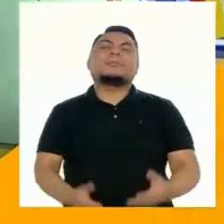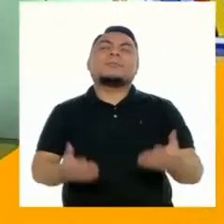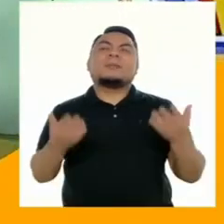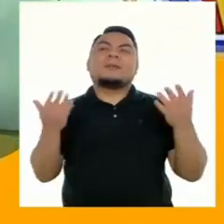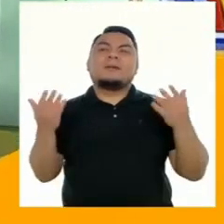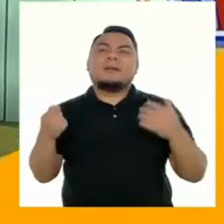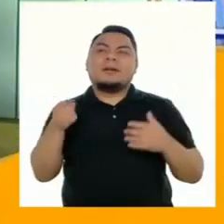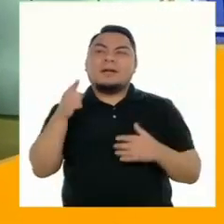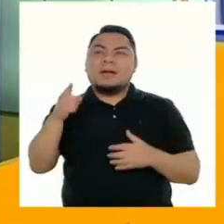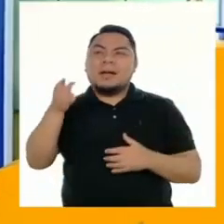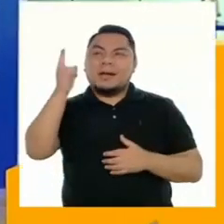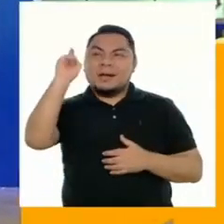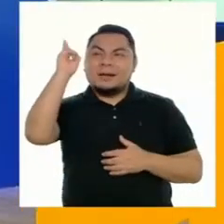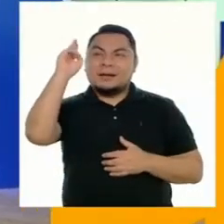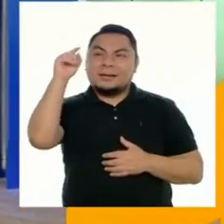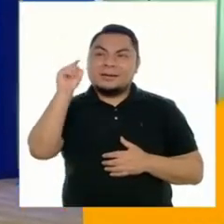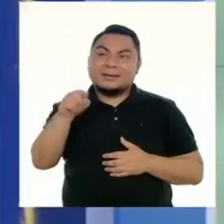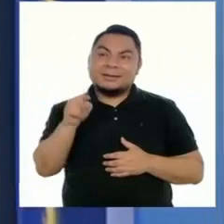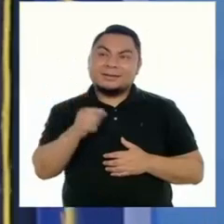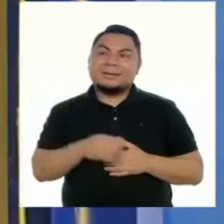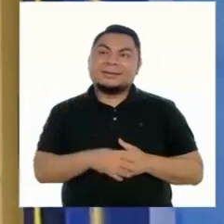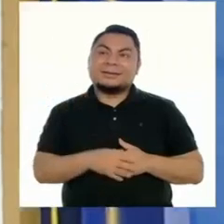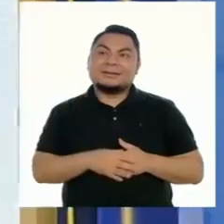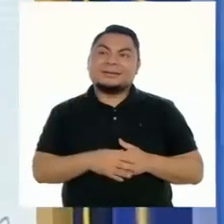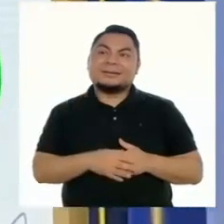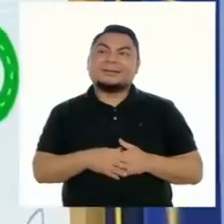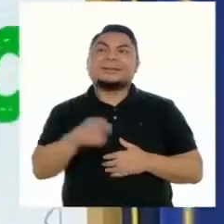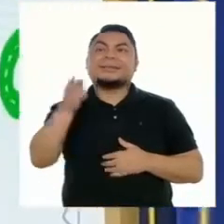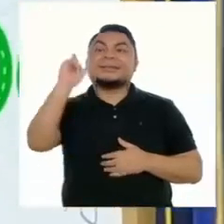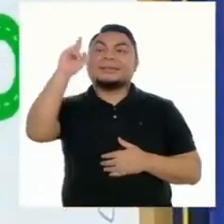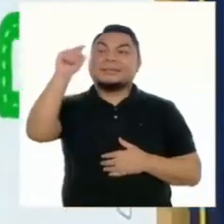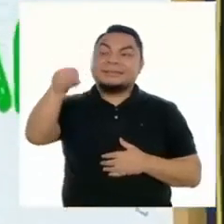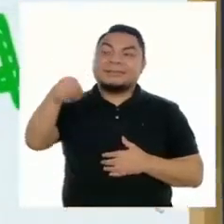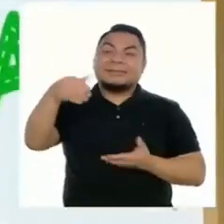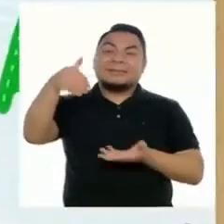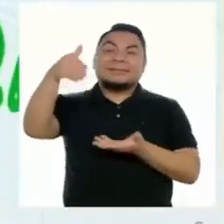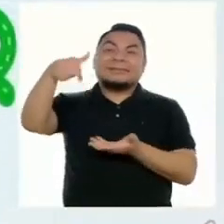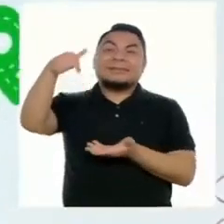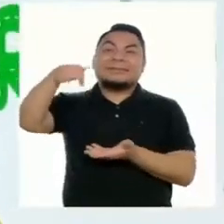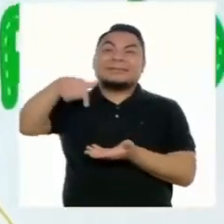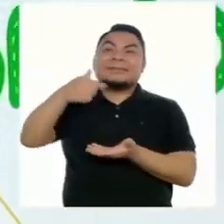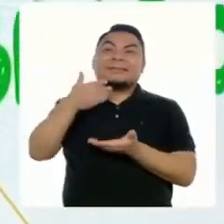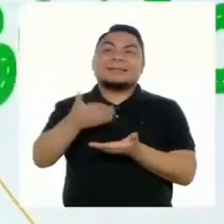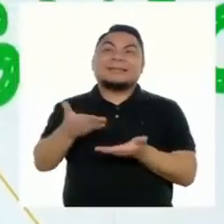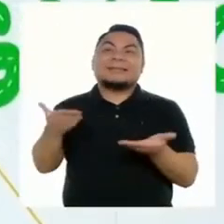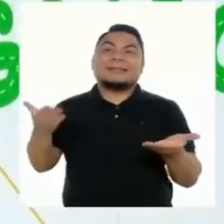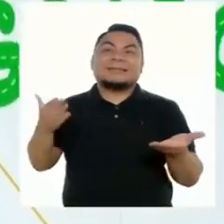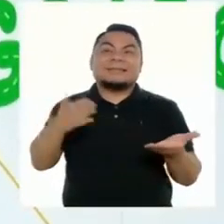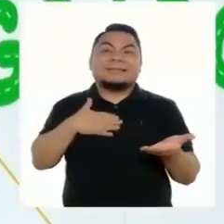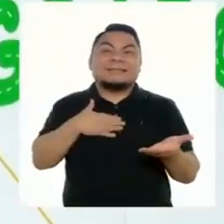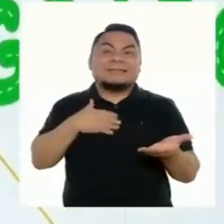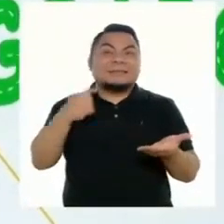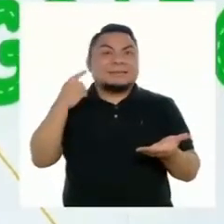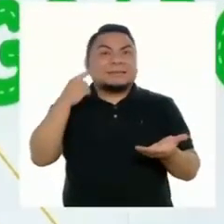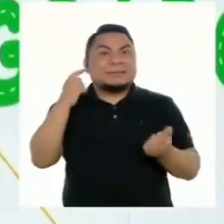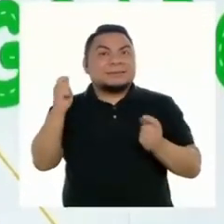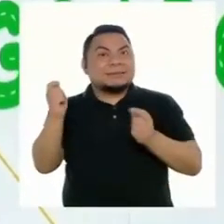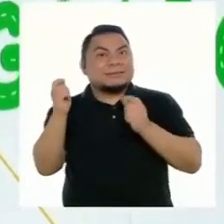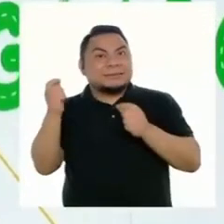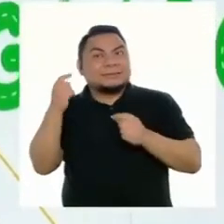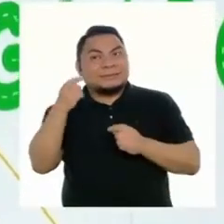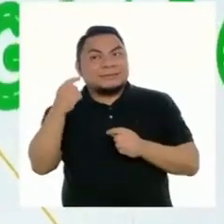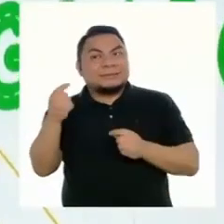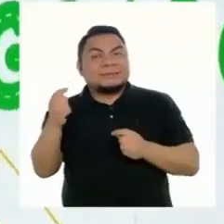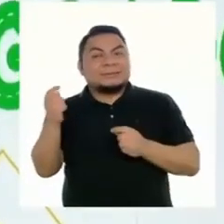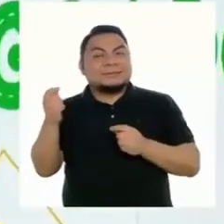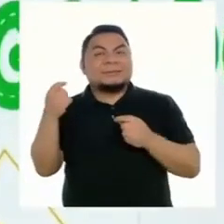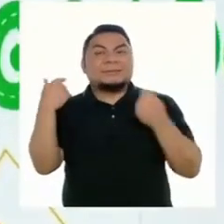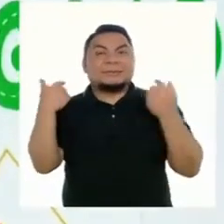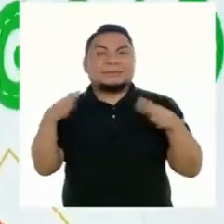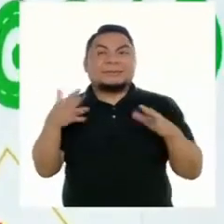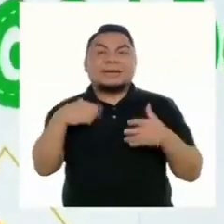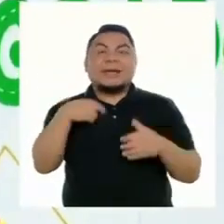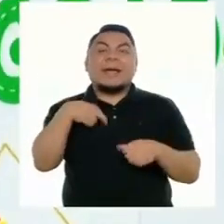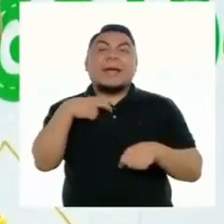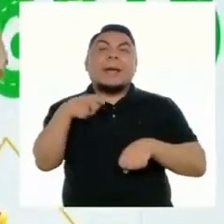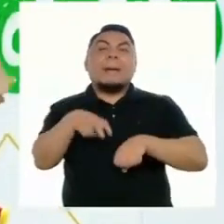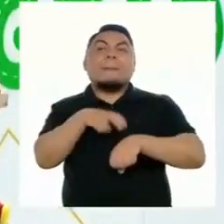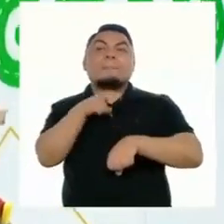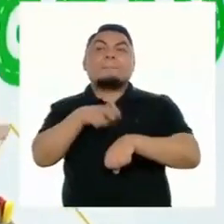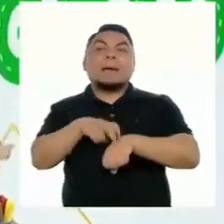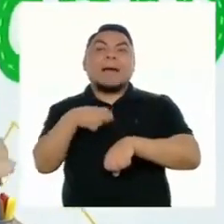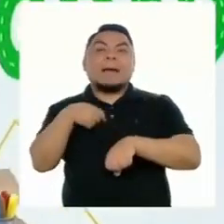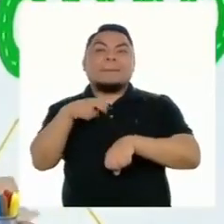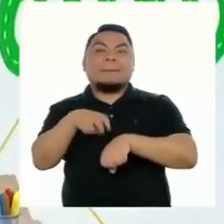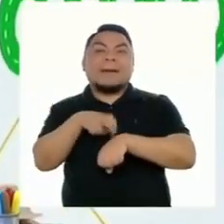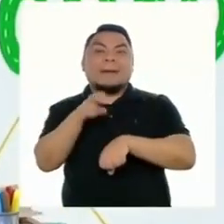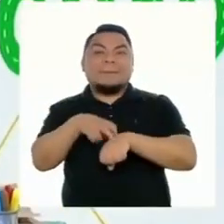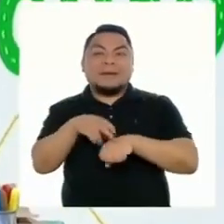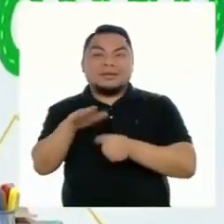¡Oh, profesora! ¡Son papas! Y ya están fritas.